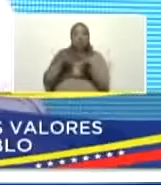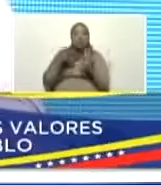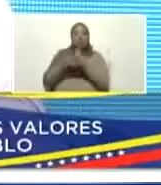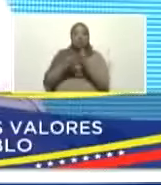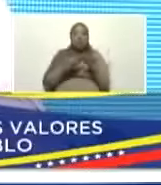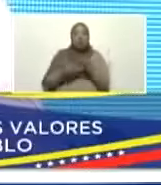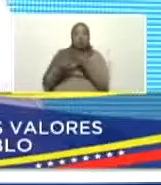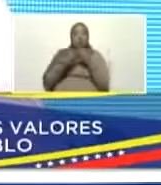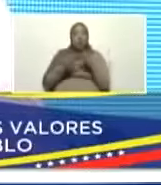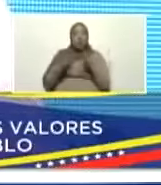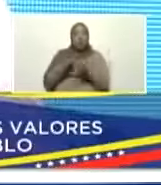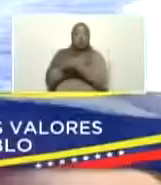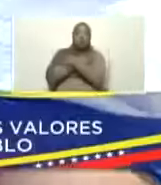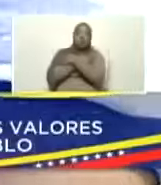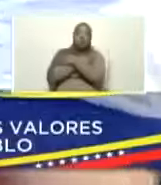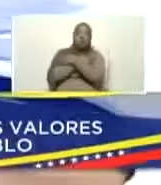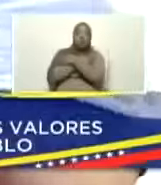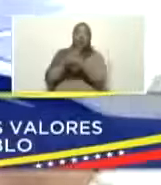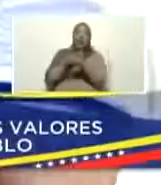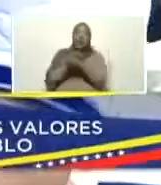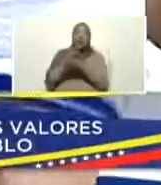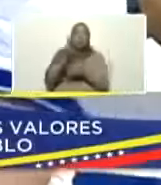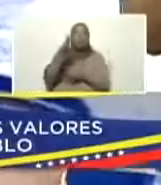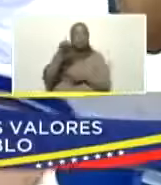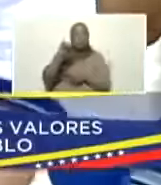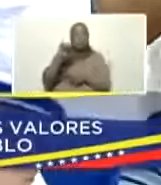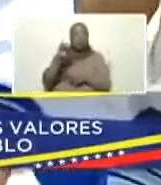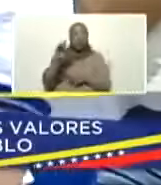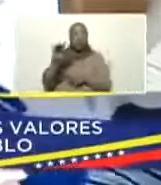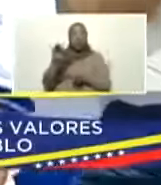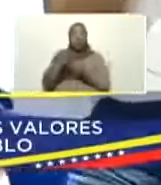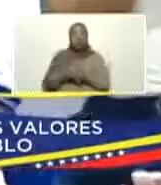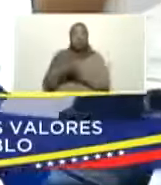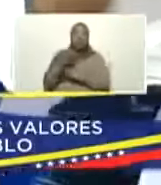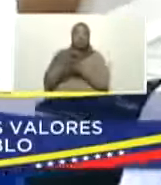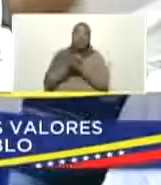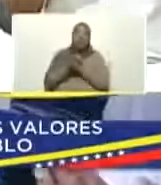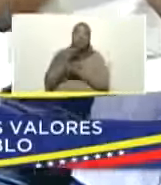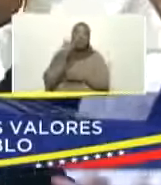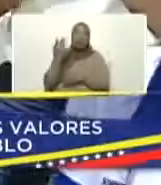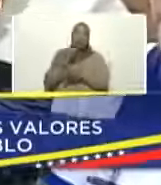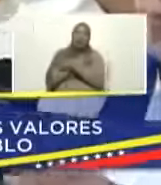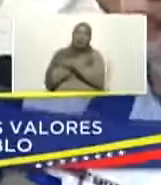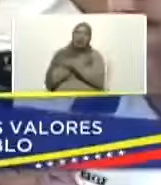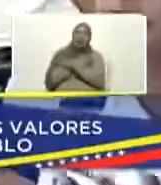sus estudiantes. Y felicito a la UNEFA en eso, General Nicodemo.